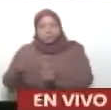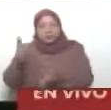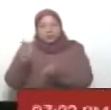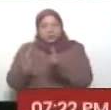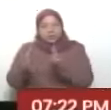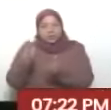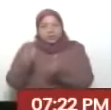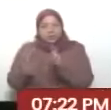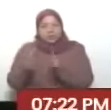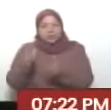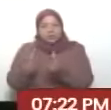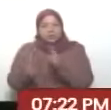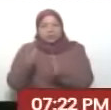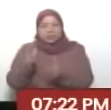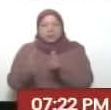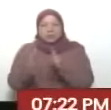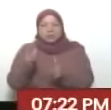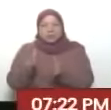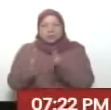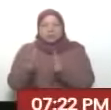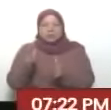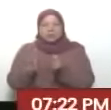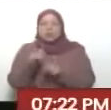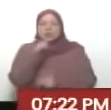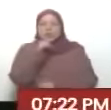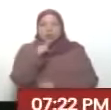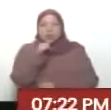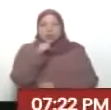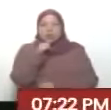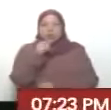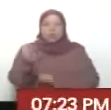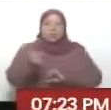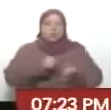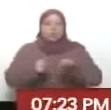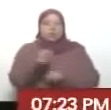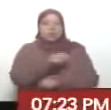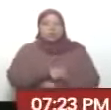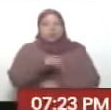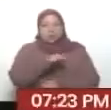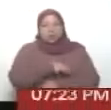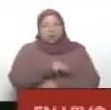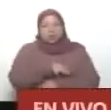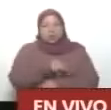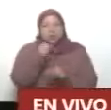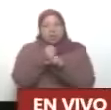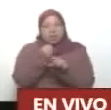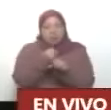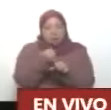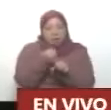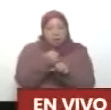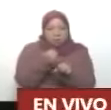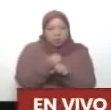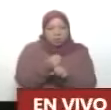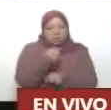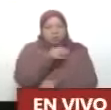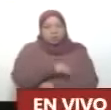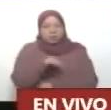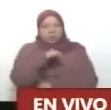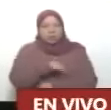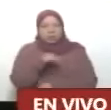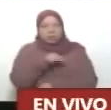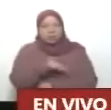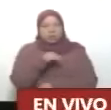los cadetes, ¿ah? La juventud de los movimientos sociales, la juventud obrera. Fue un acto bien